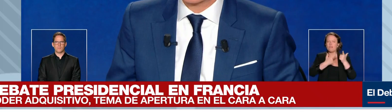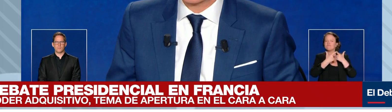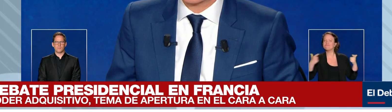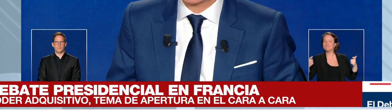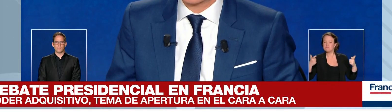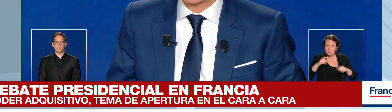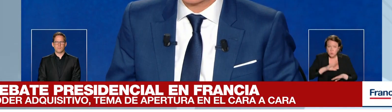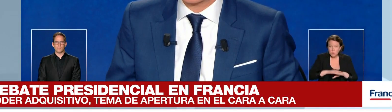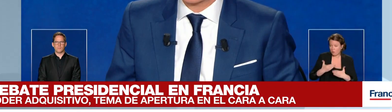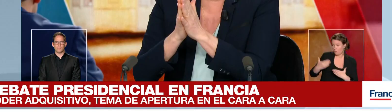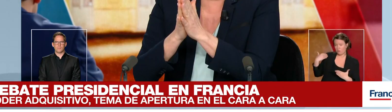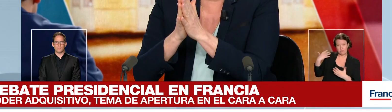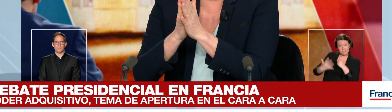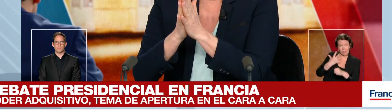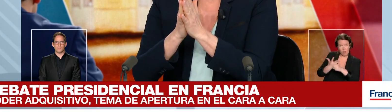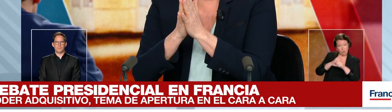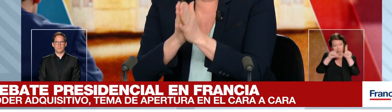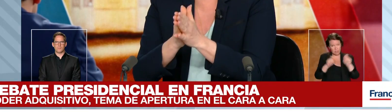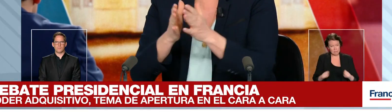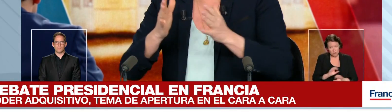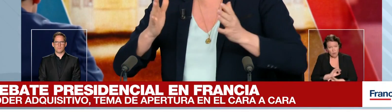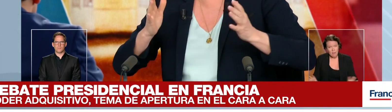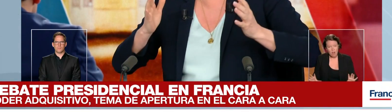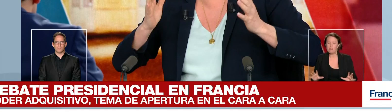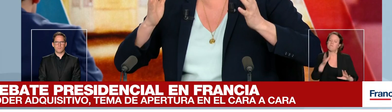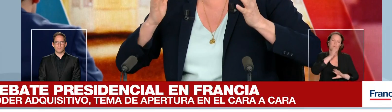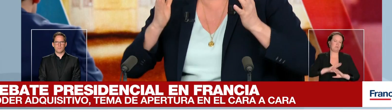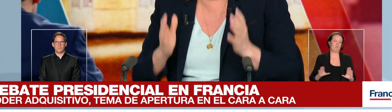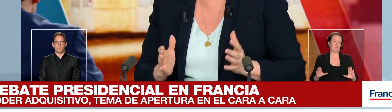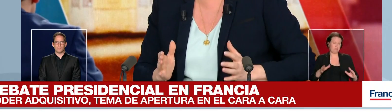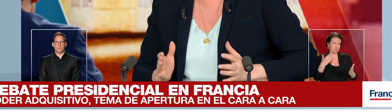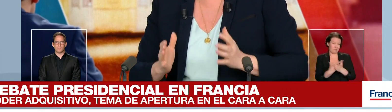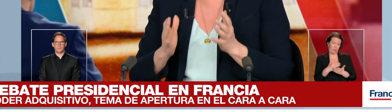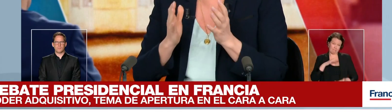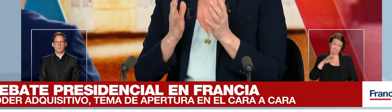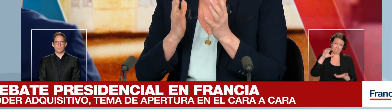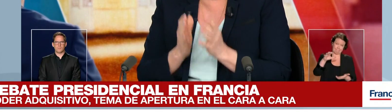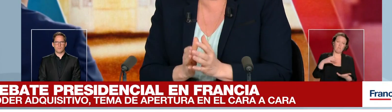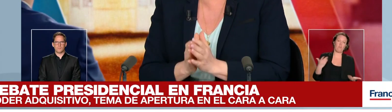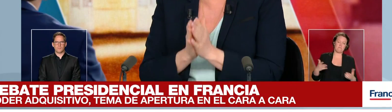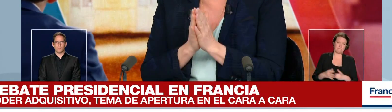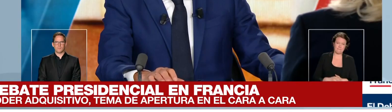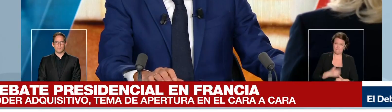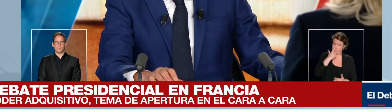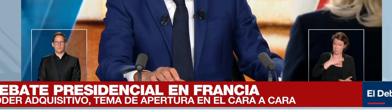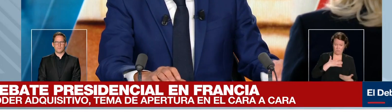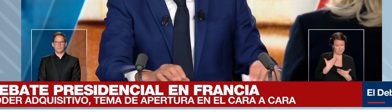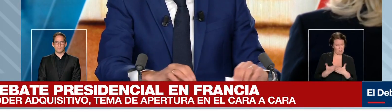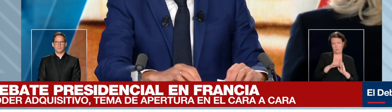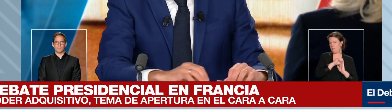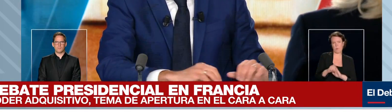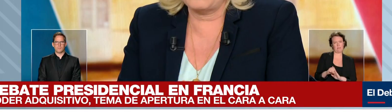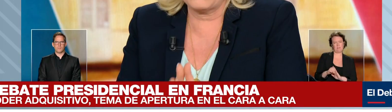este es un tema que no fue respetado durante los últimos 5 años. Esta es